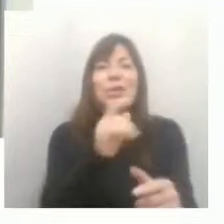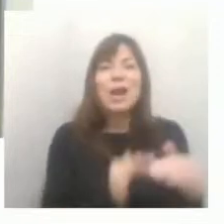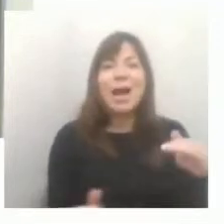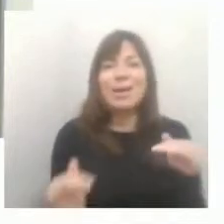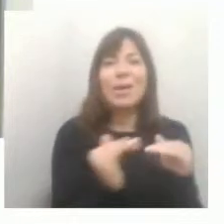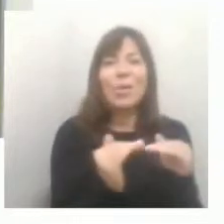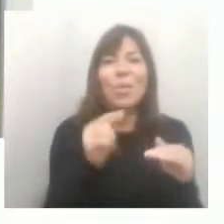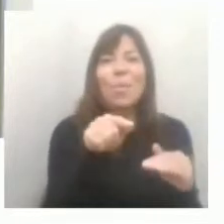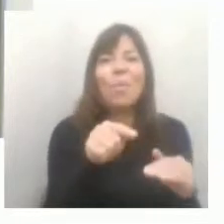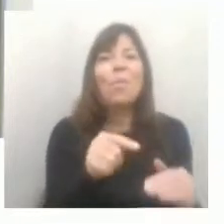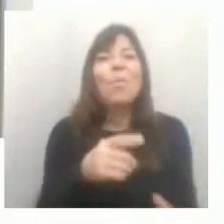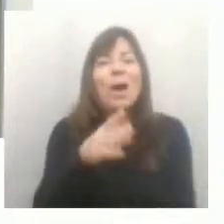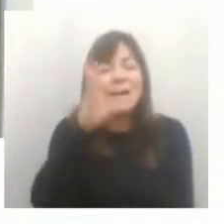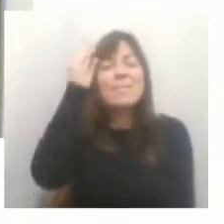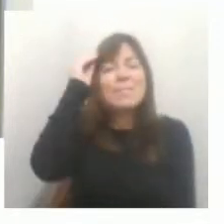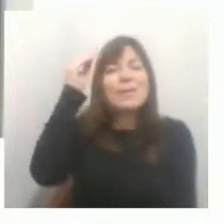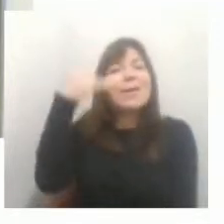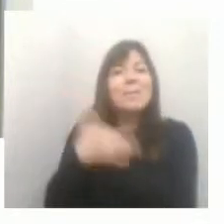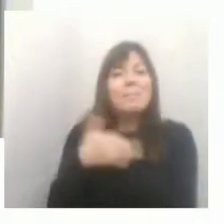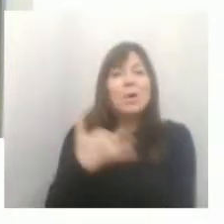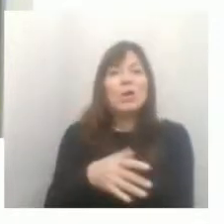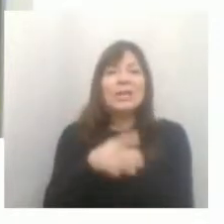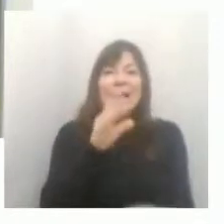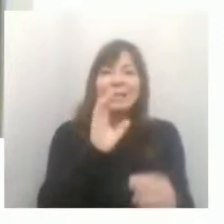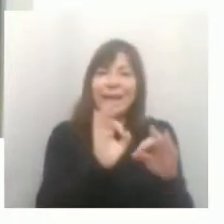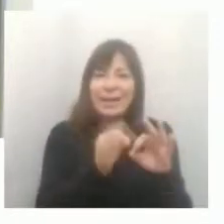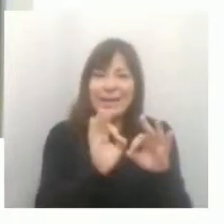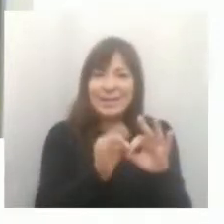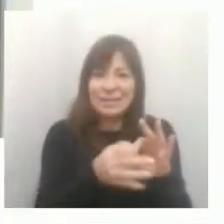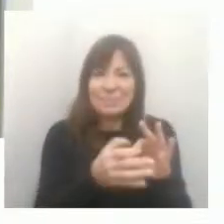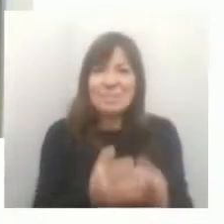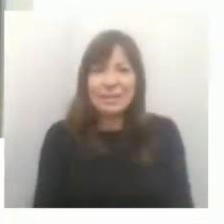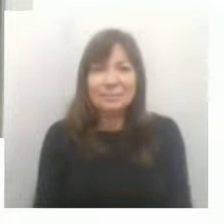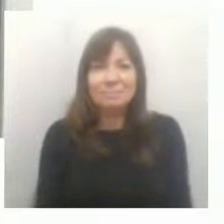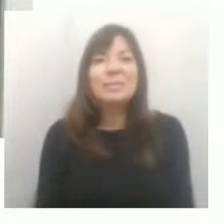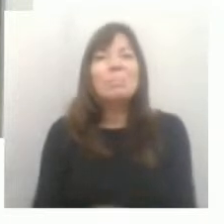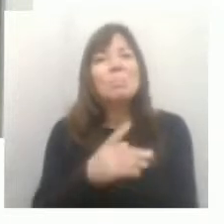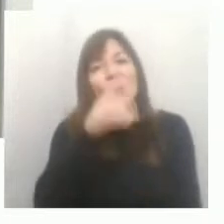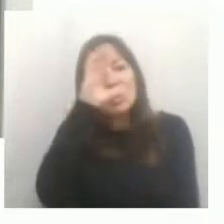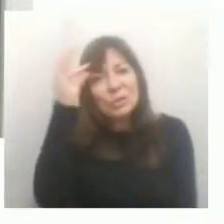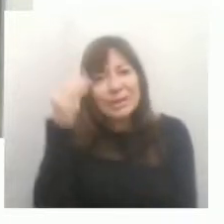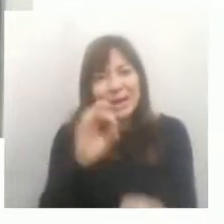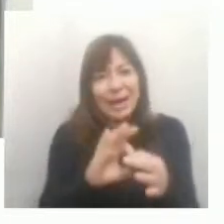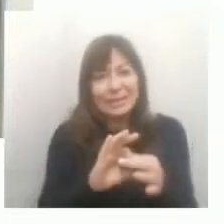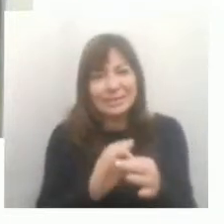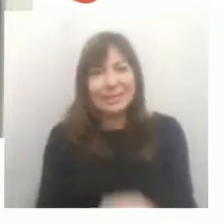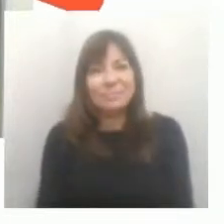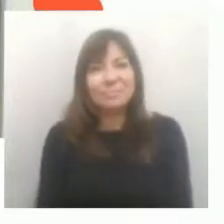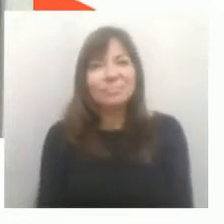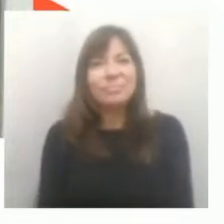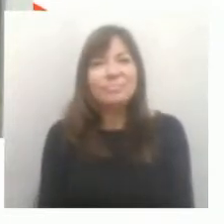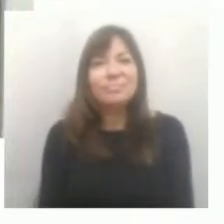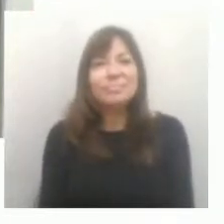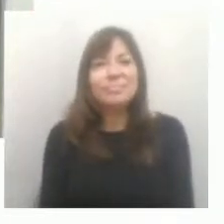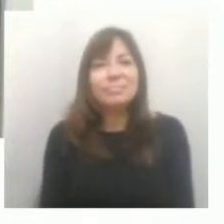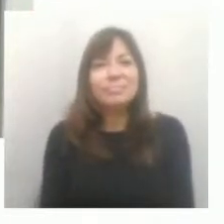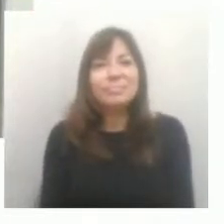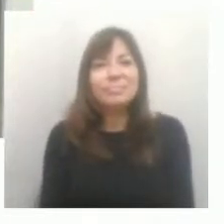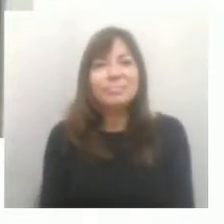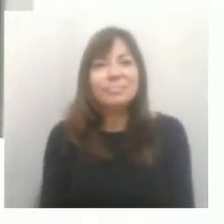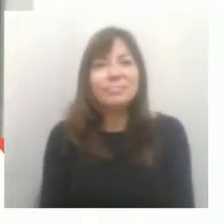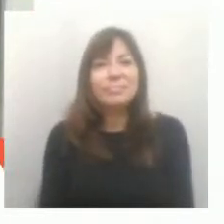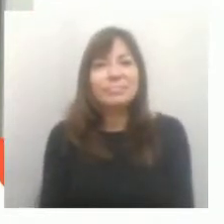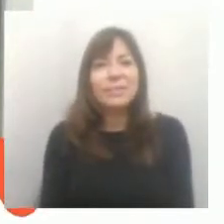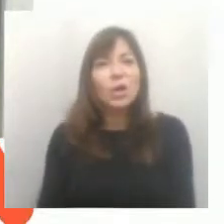también consideramos importante el tema de la inclusión. Así que muchas gracias, Claudia, por eso. Dice que no se me